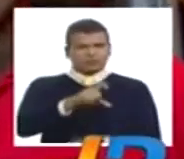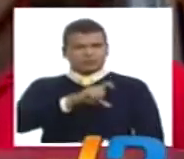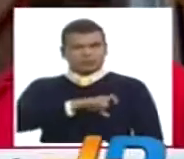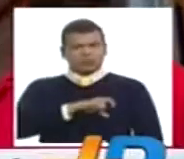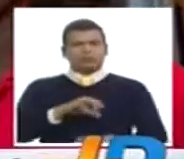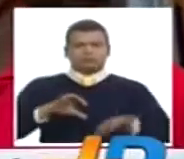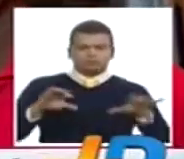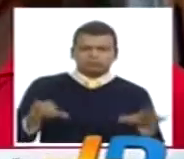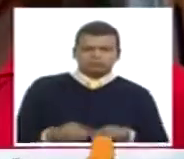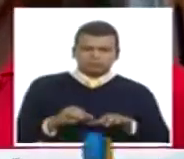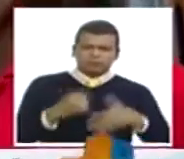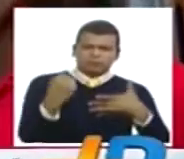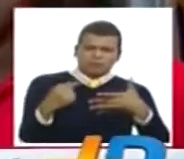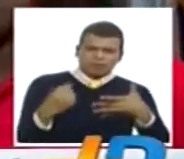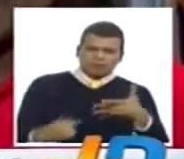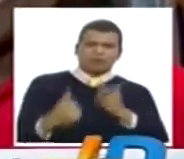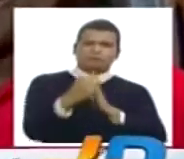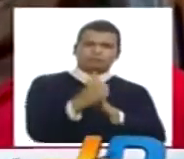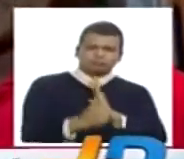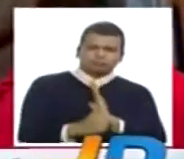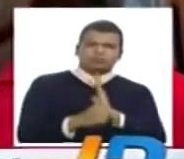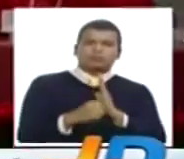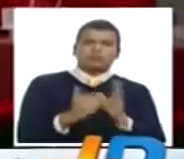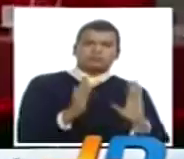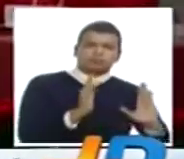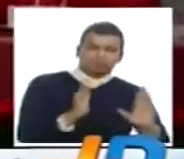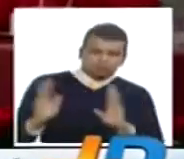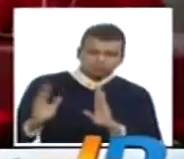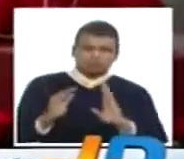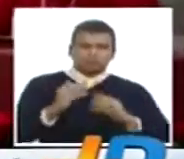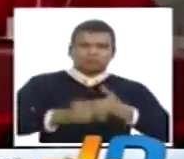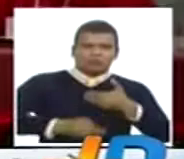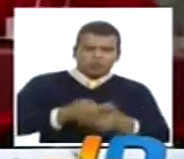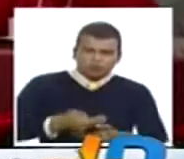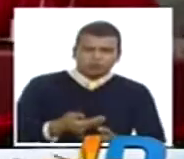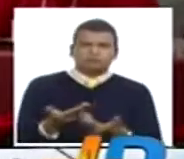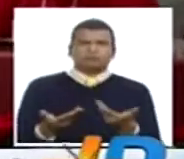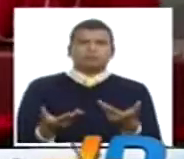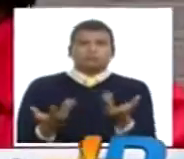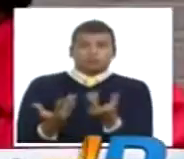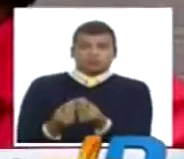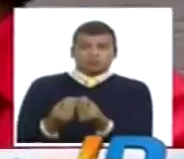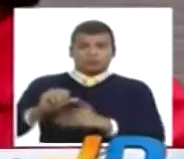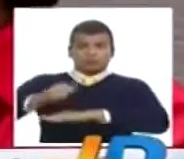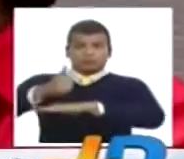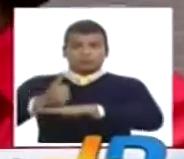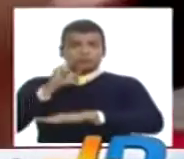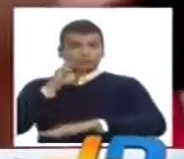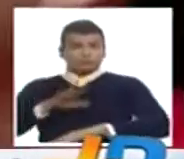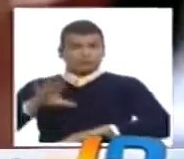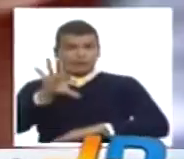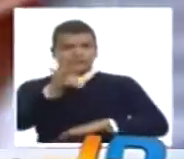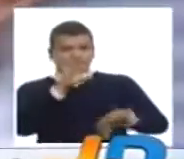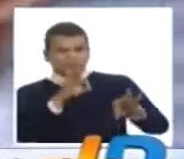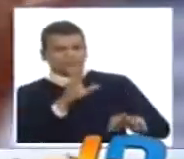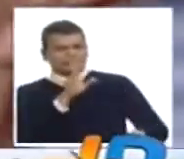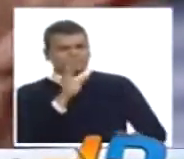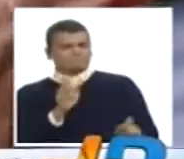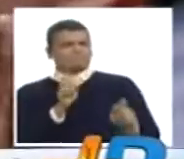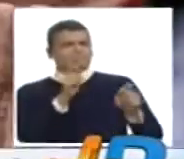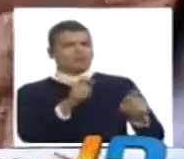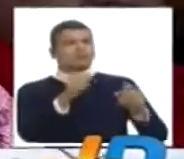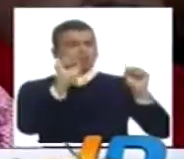acciones programáticas en todo este proceso que se nos avecina. También quedó claro que será la Dirección Nacional la que elija a los aspirantes a la Alcaldía de Cali y